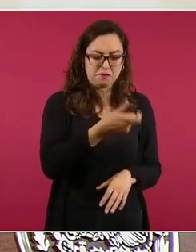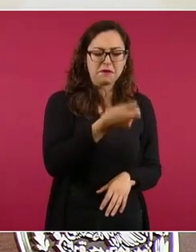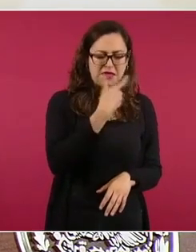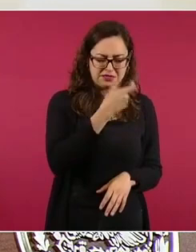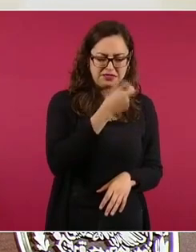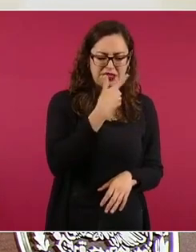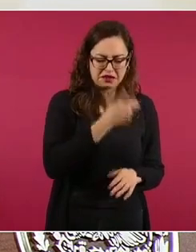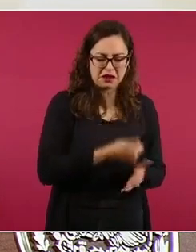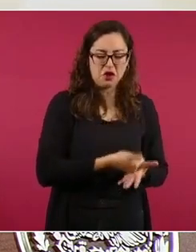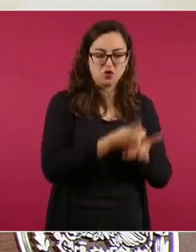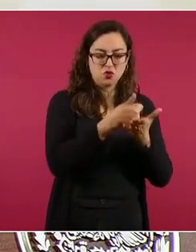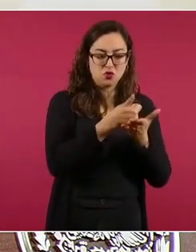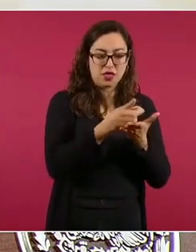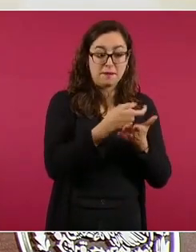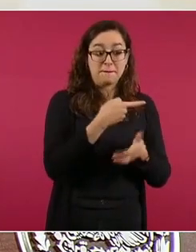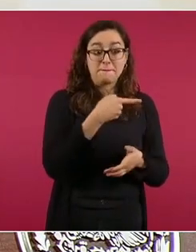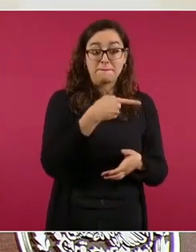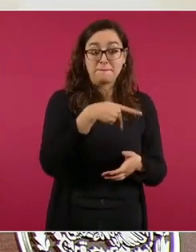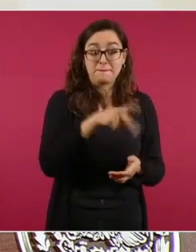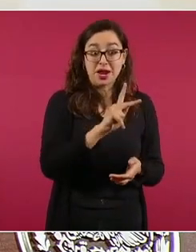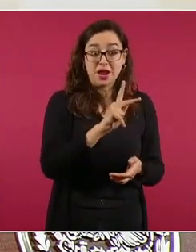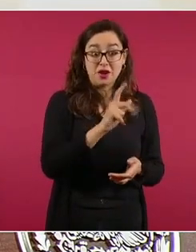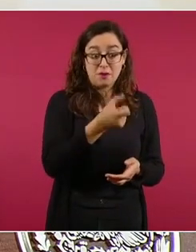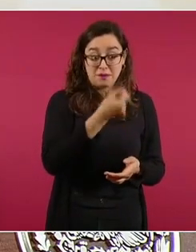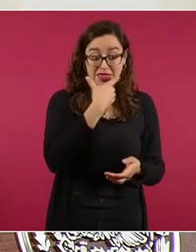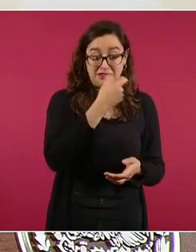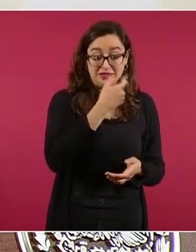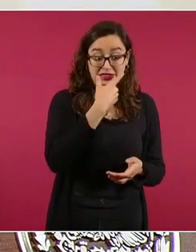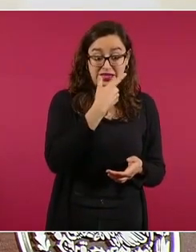infarto, puede afectar